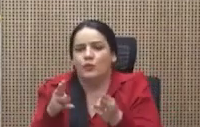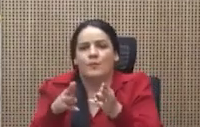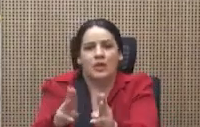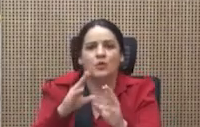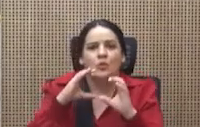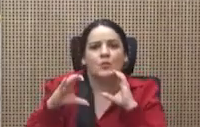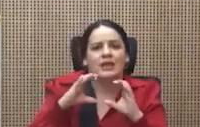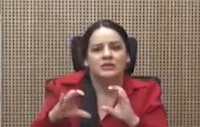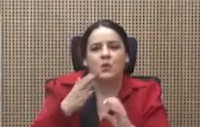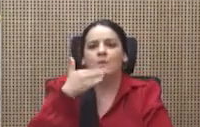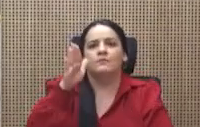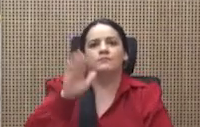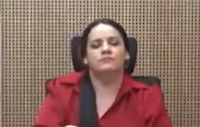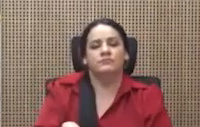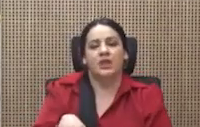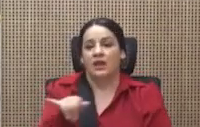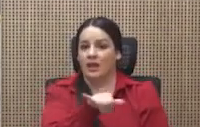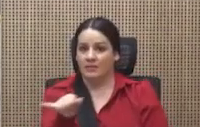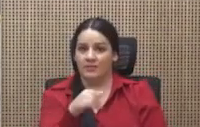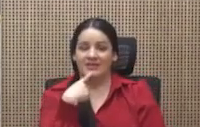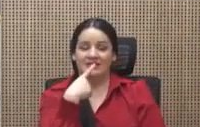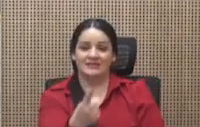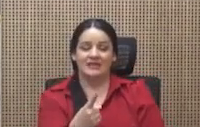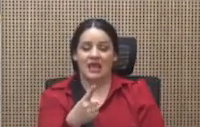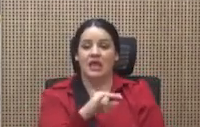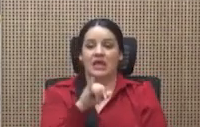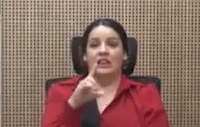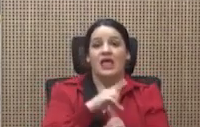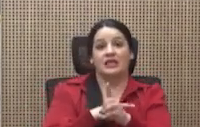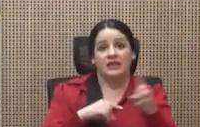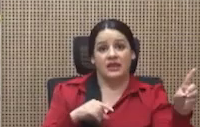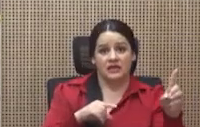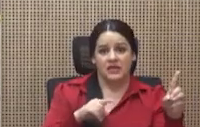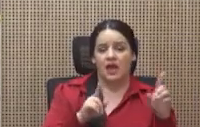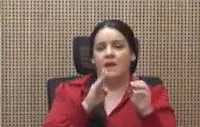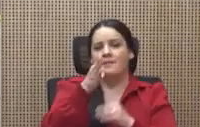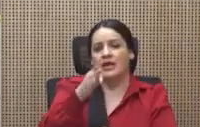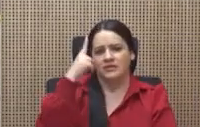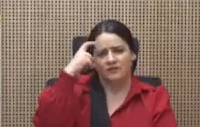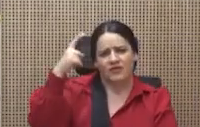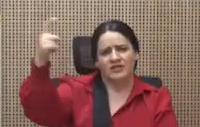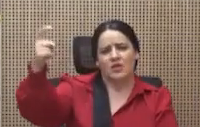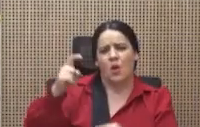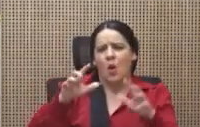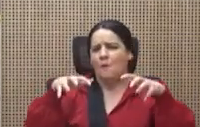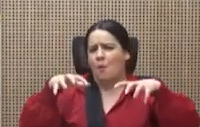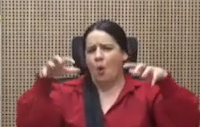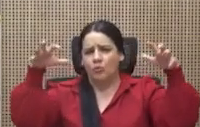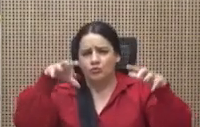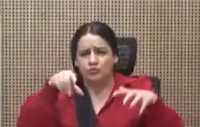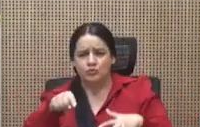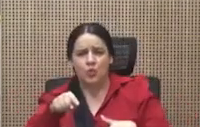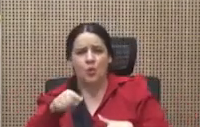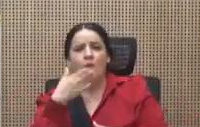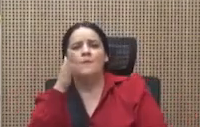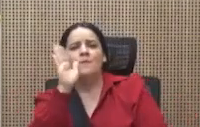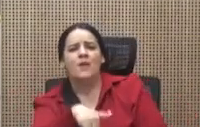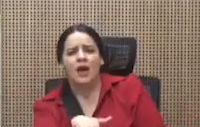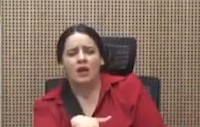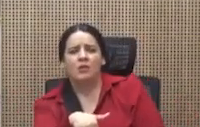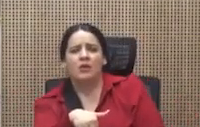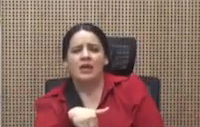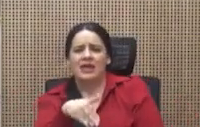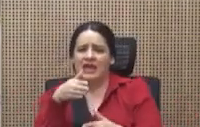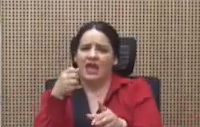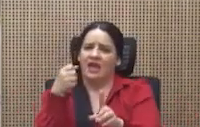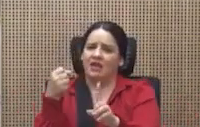nota dicen la extrema derecha recurre a esta sórdidas fantasías sobre monstruos impíos que lastiman a los niños esto